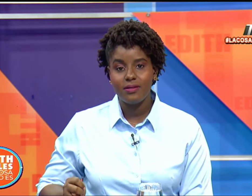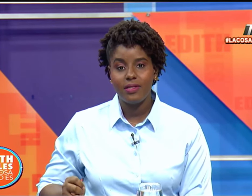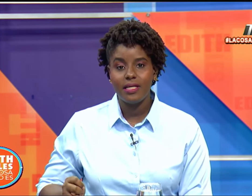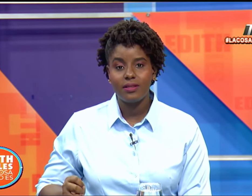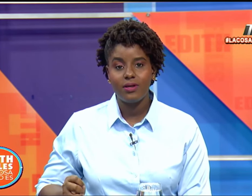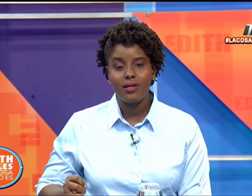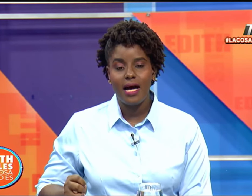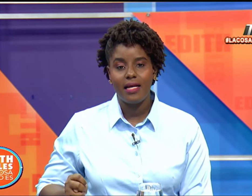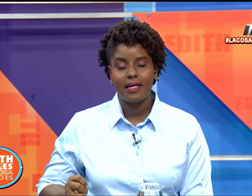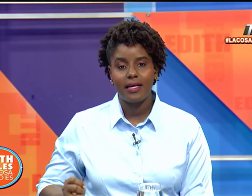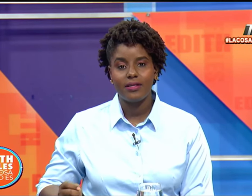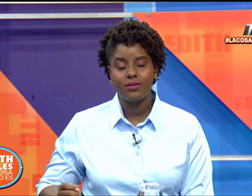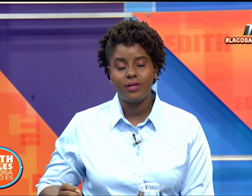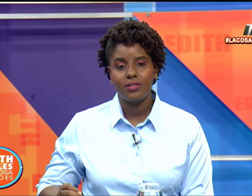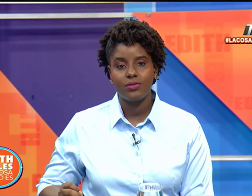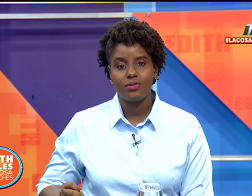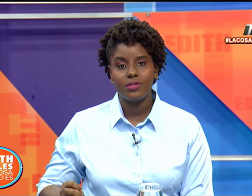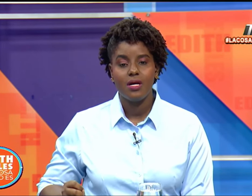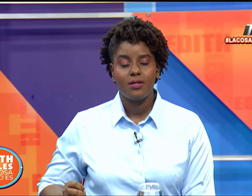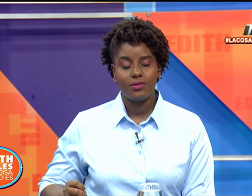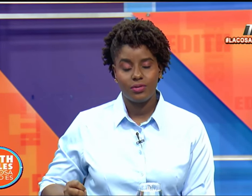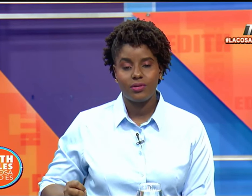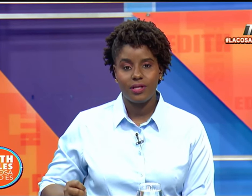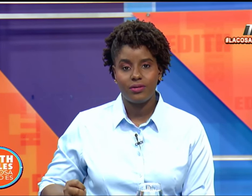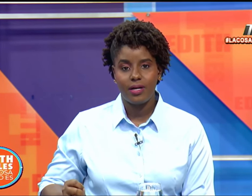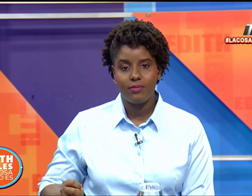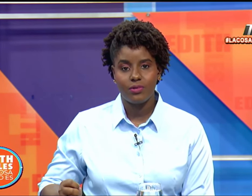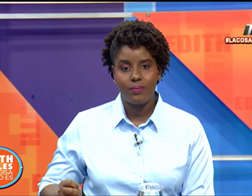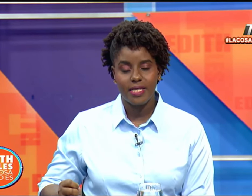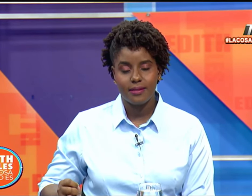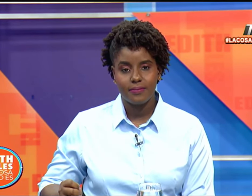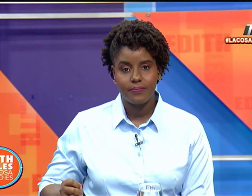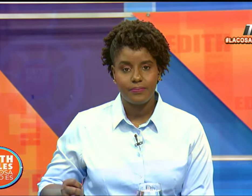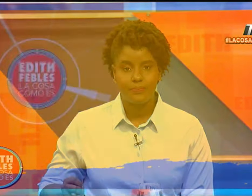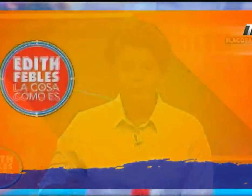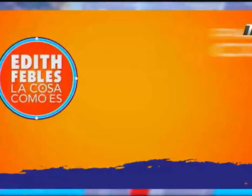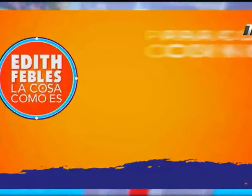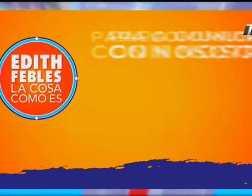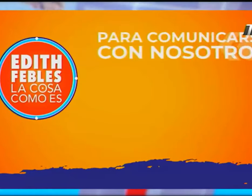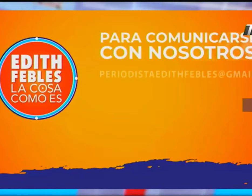Hacemos la pausa, señor director. Al regreso, entonces, nosotros retornamos con más.